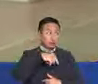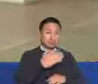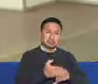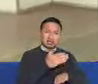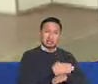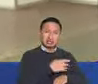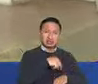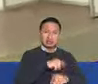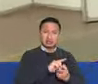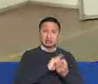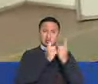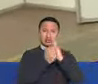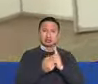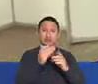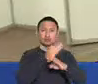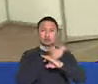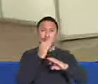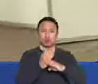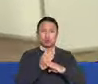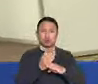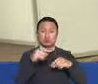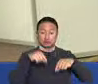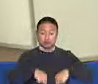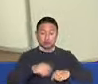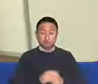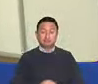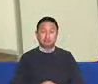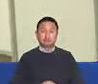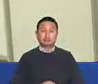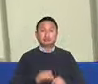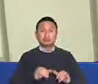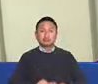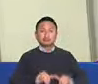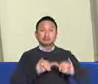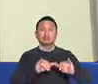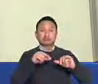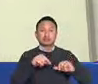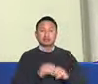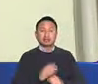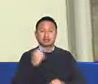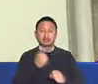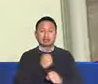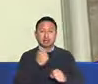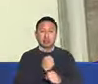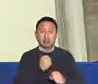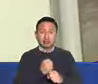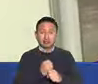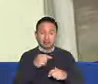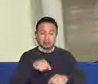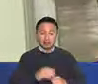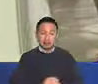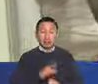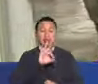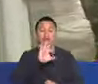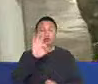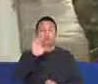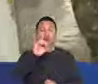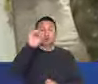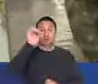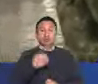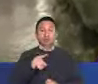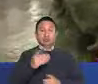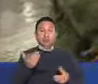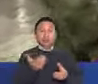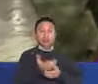unos minutos, que realizaron el cambio respectivo para continuar con el trabajo. Aquí ya más del 99% de